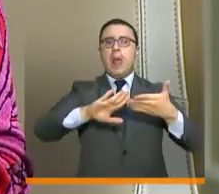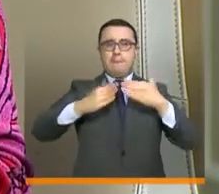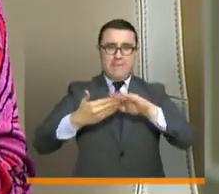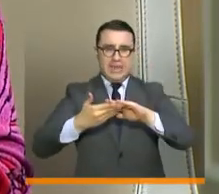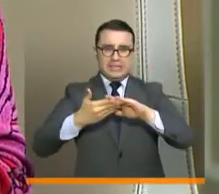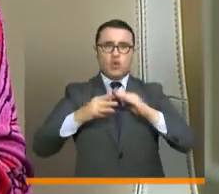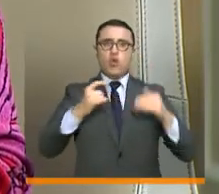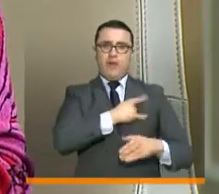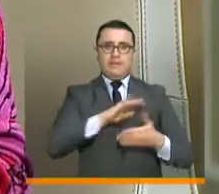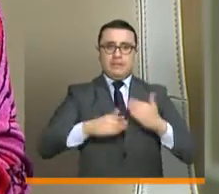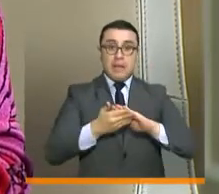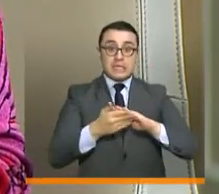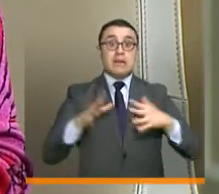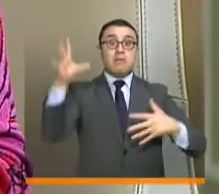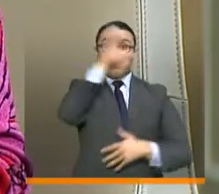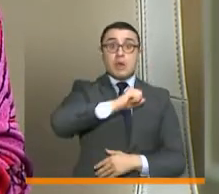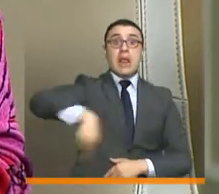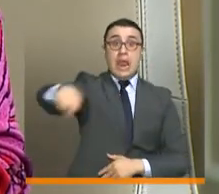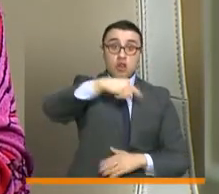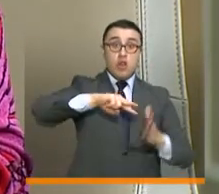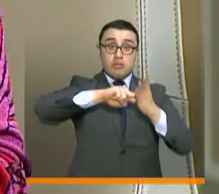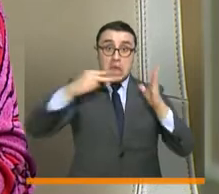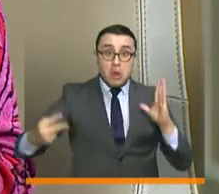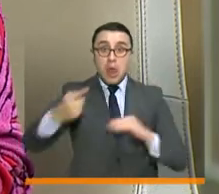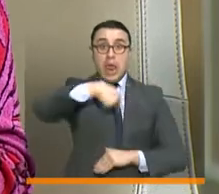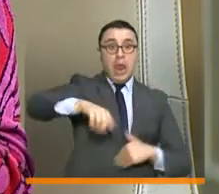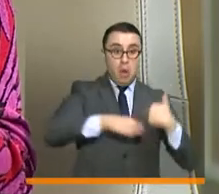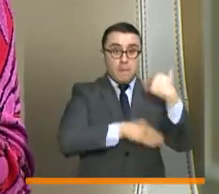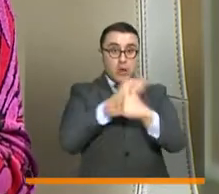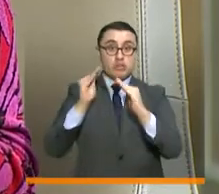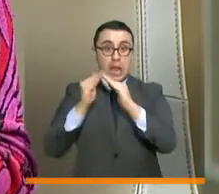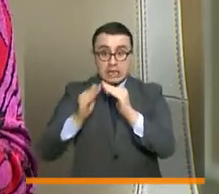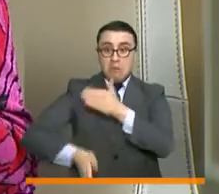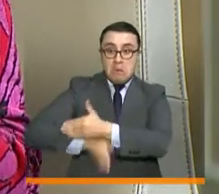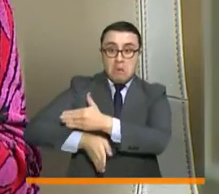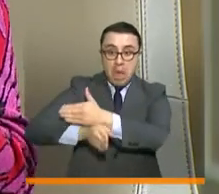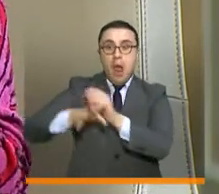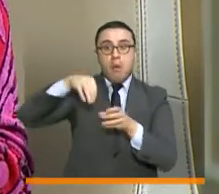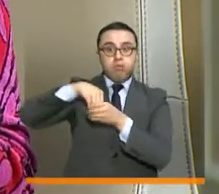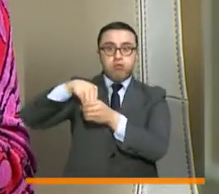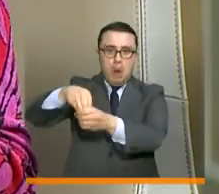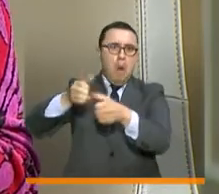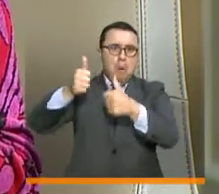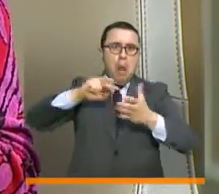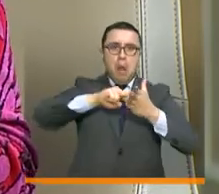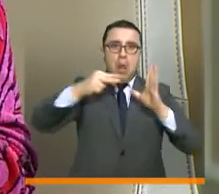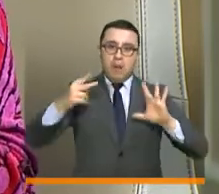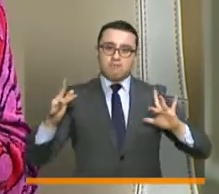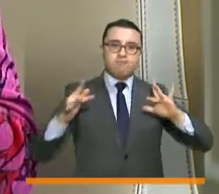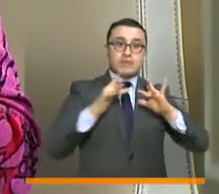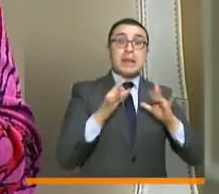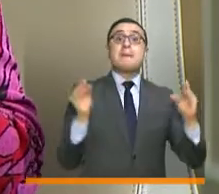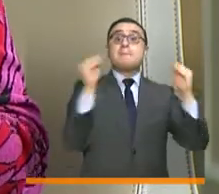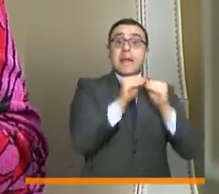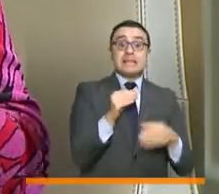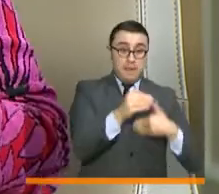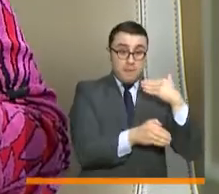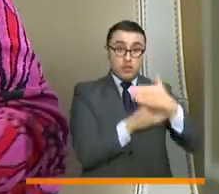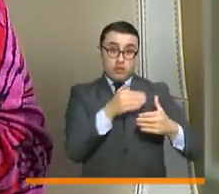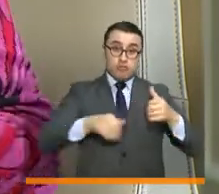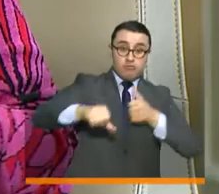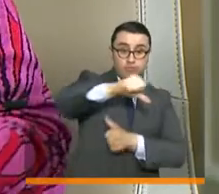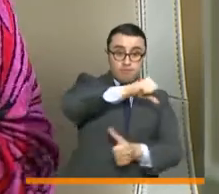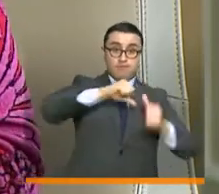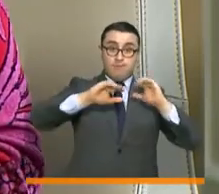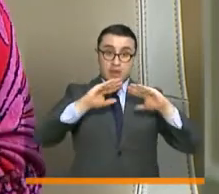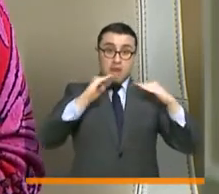dotación en tecnología para los estudiantes que continúan en su proceso en casa y, segundo, un énfasis y un foco que el proceso de alternancia tenga unos aforos definidos